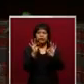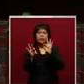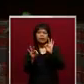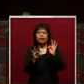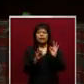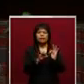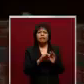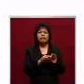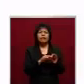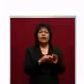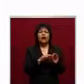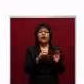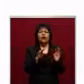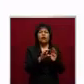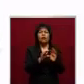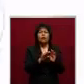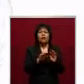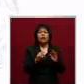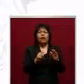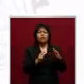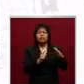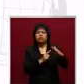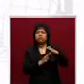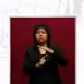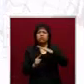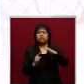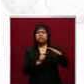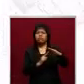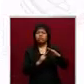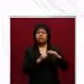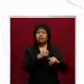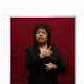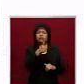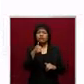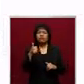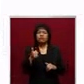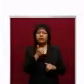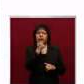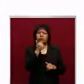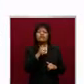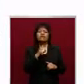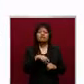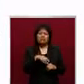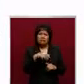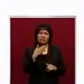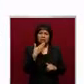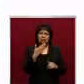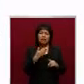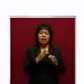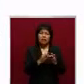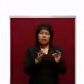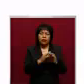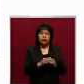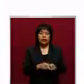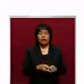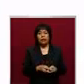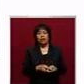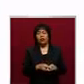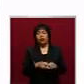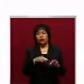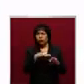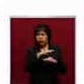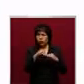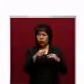contenidos basados en el contexto de los estudiantes. Determinar lo que las niñas, niños,